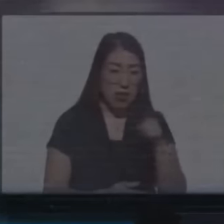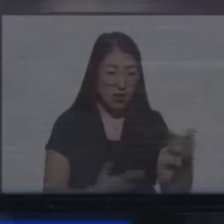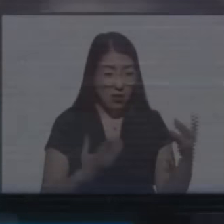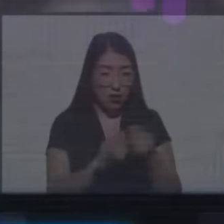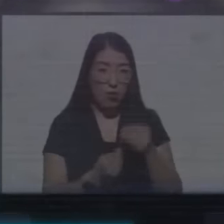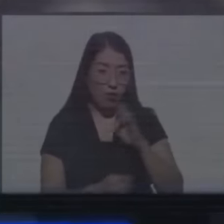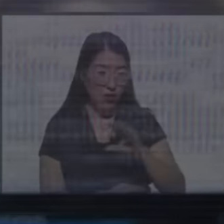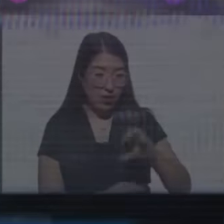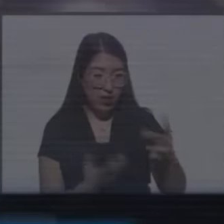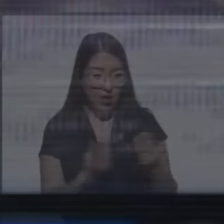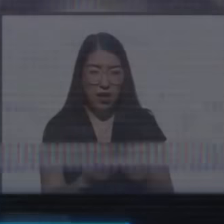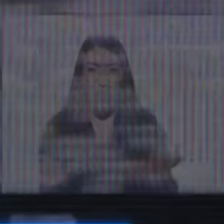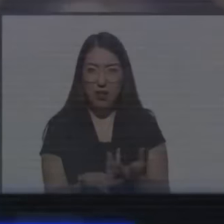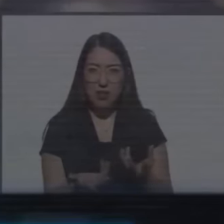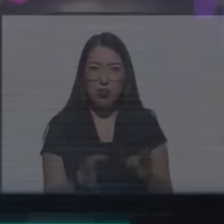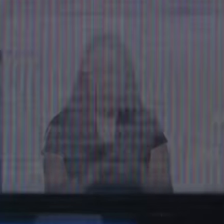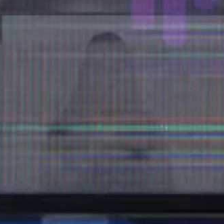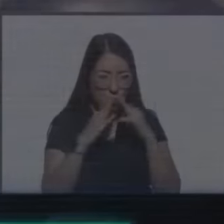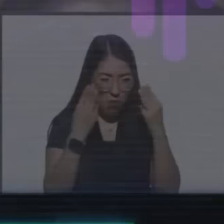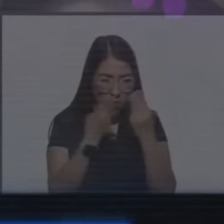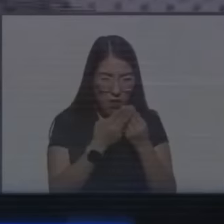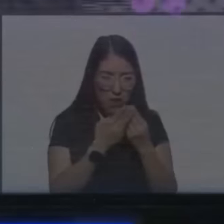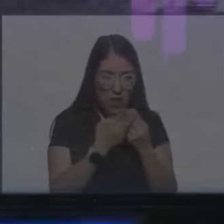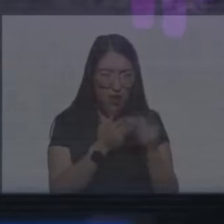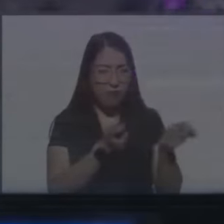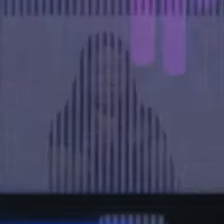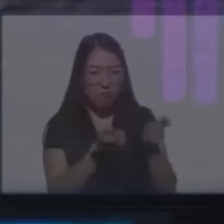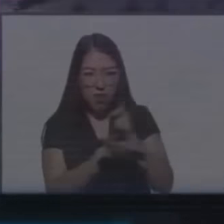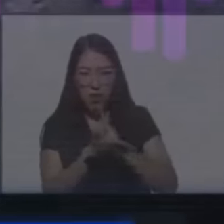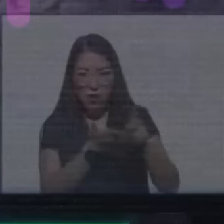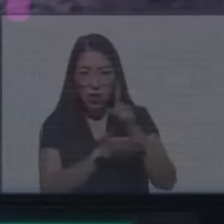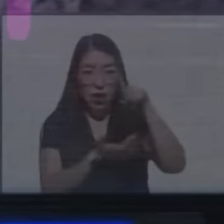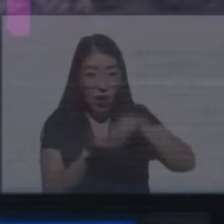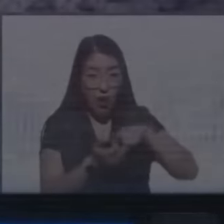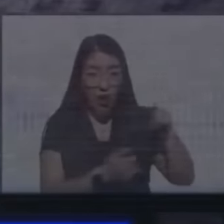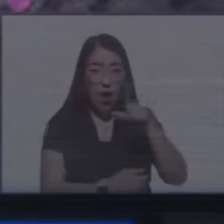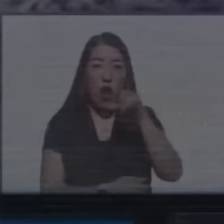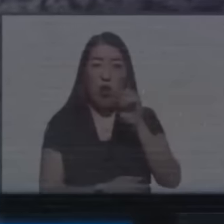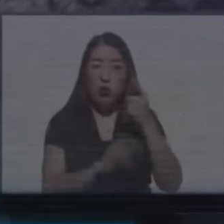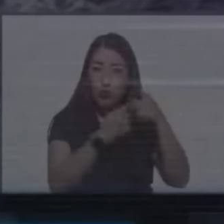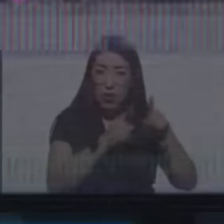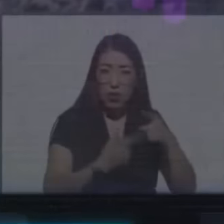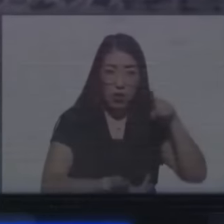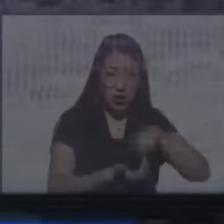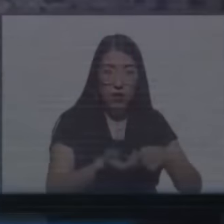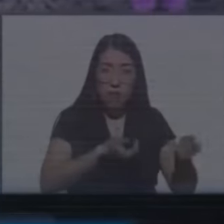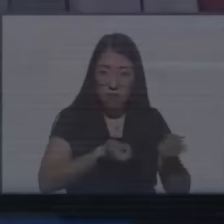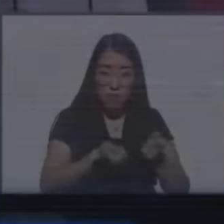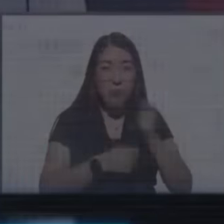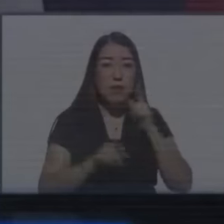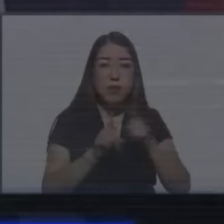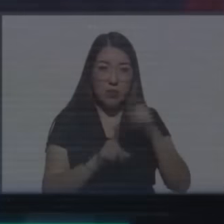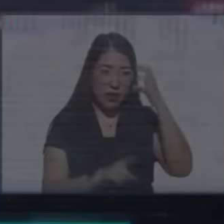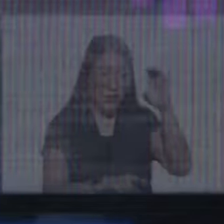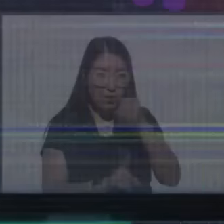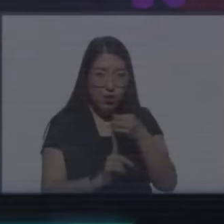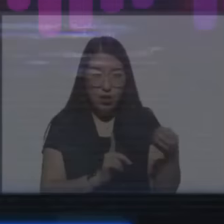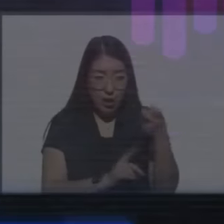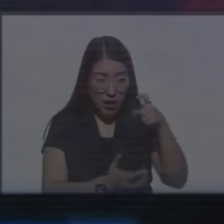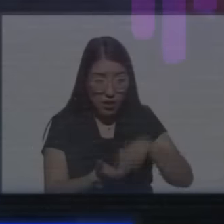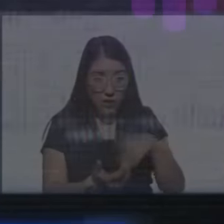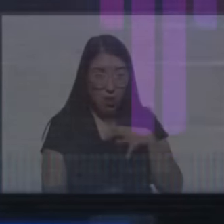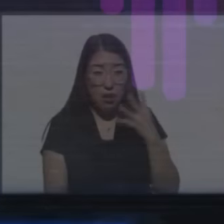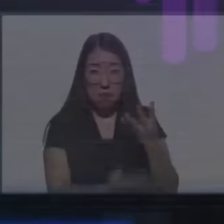cártel del narcotráfico que operaba en Los Pinos y que operaba como una organización del crimen organizado. Así que lo que le den,